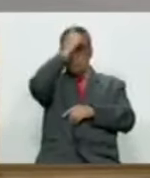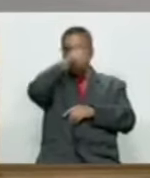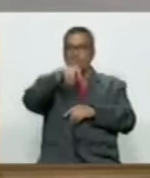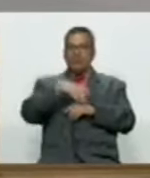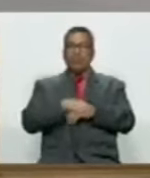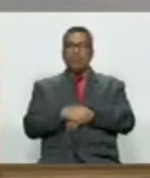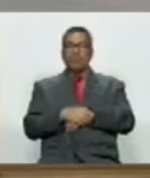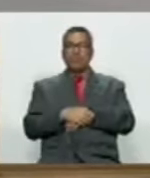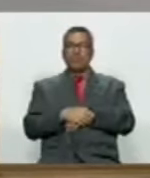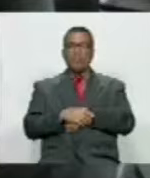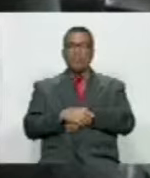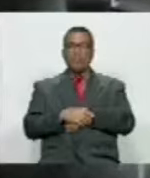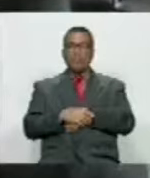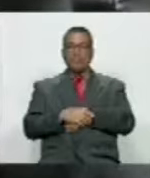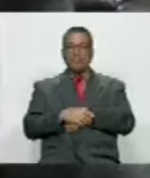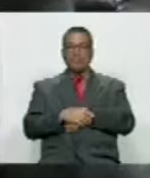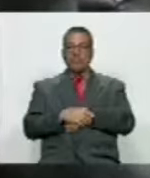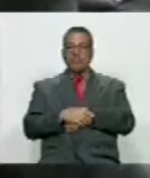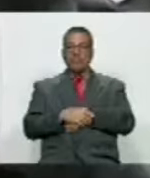Rondón.